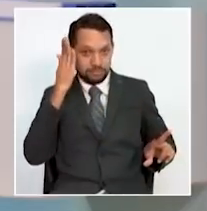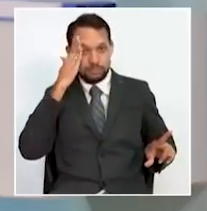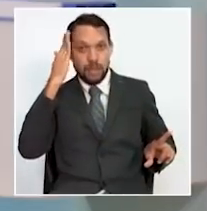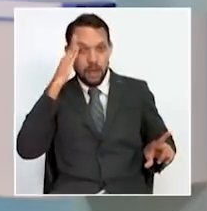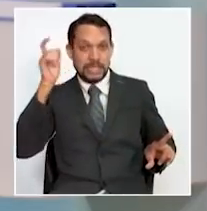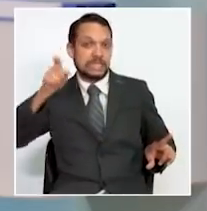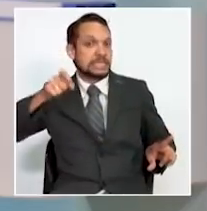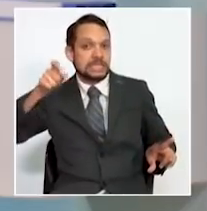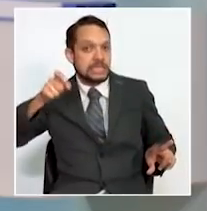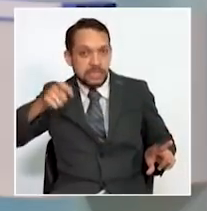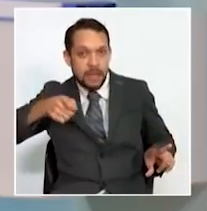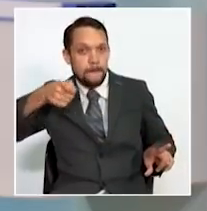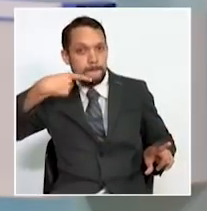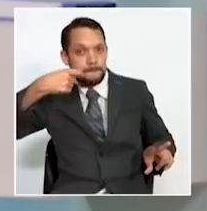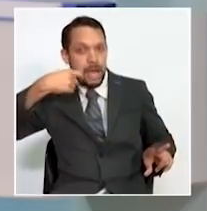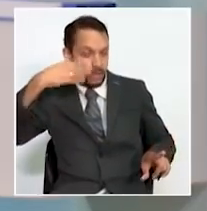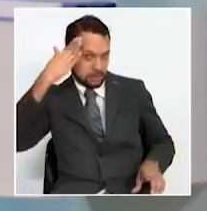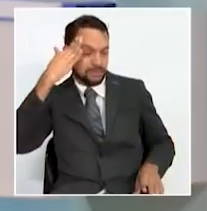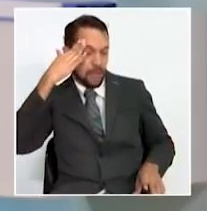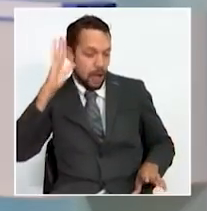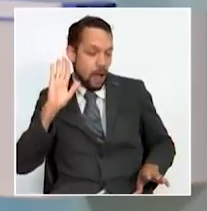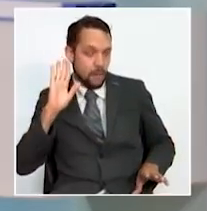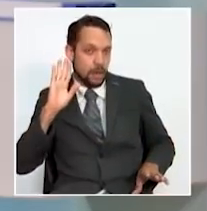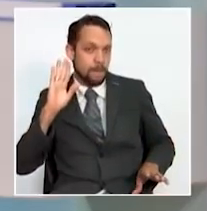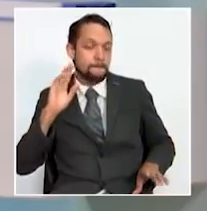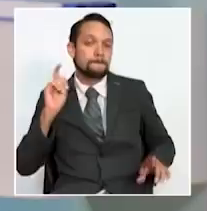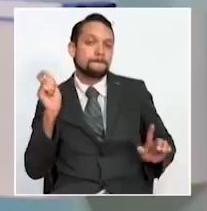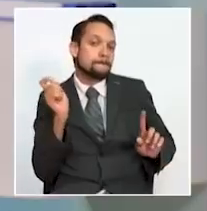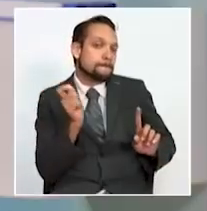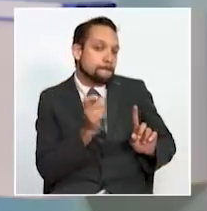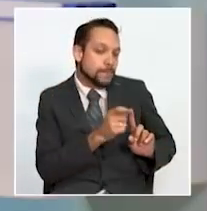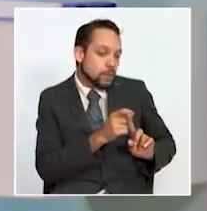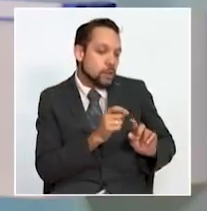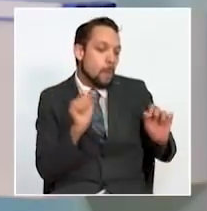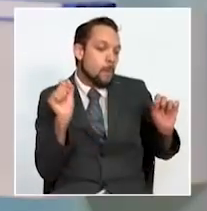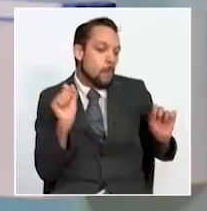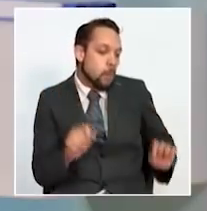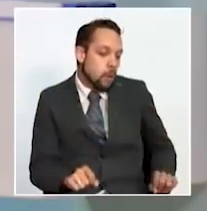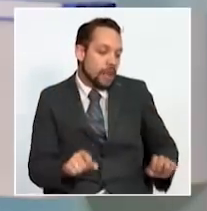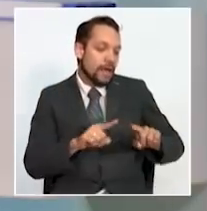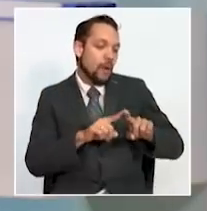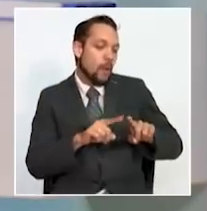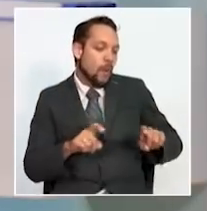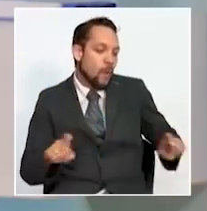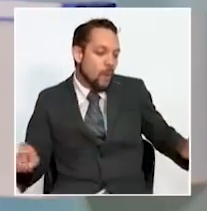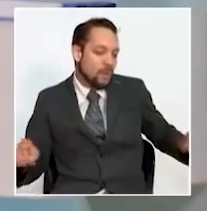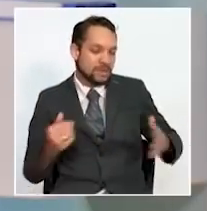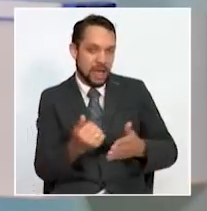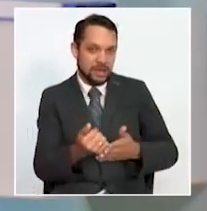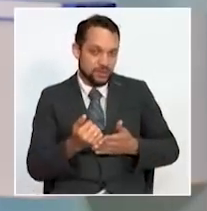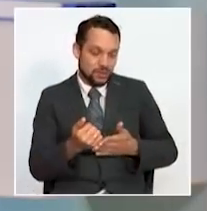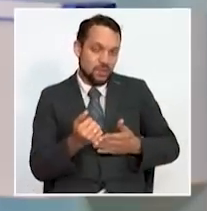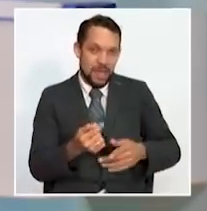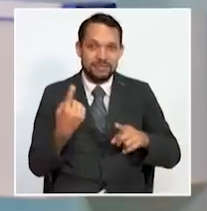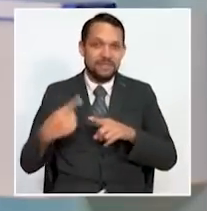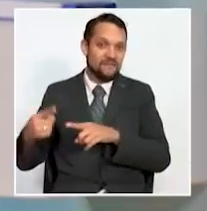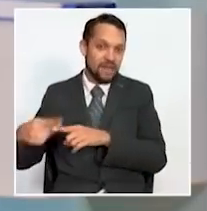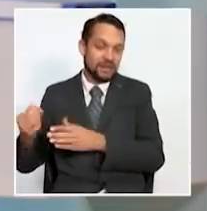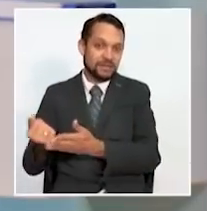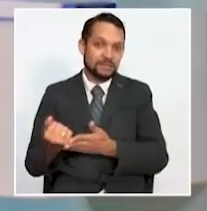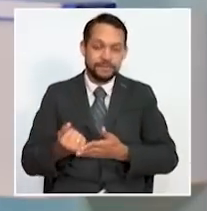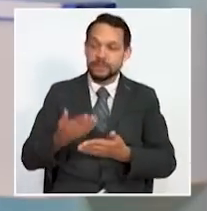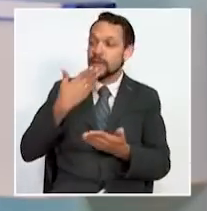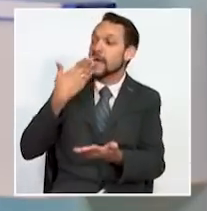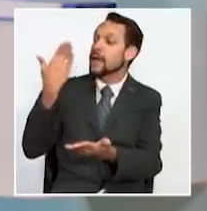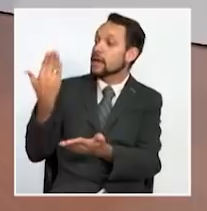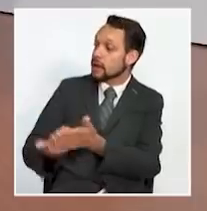en su momento determinado algún medicamento, pero siempre tratamos de ofrecerle algo complementario. Muchísimas